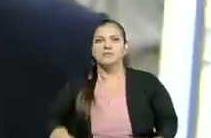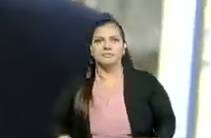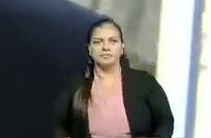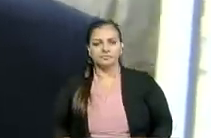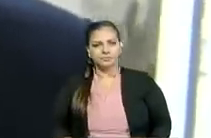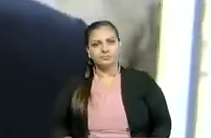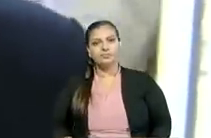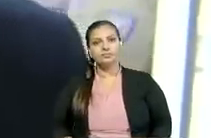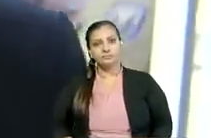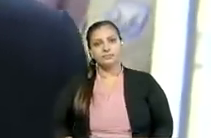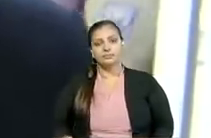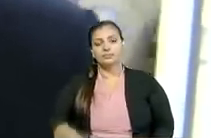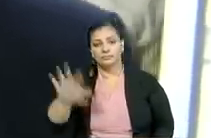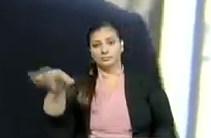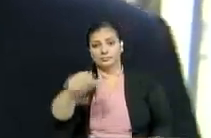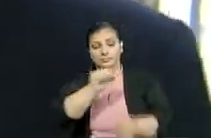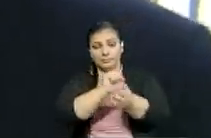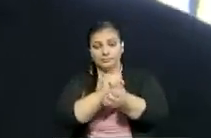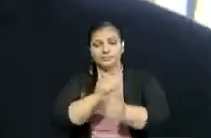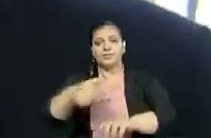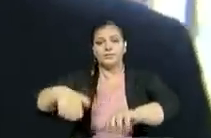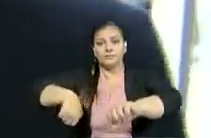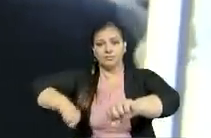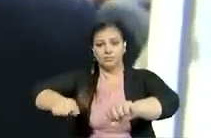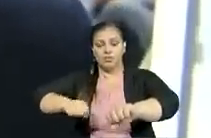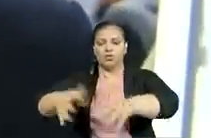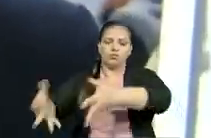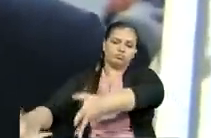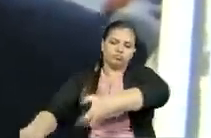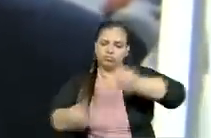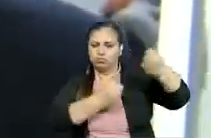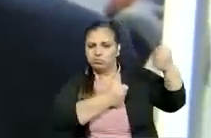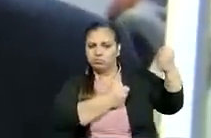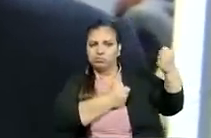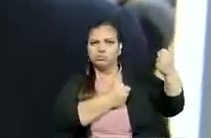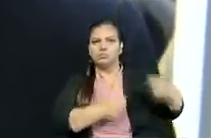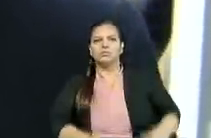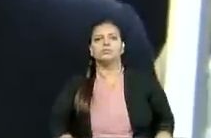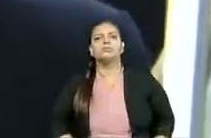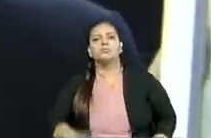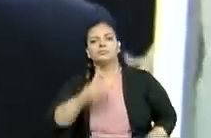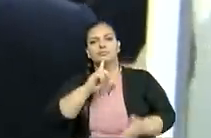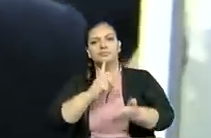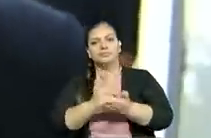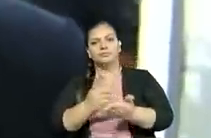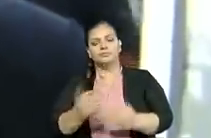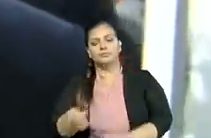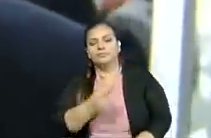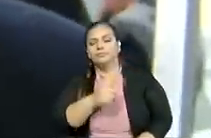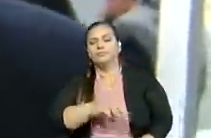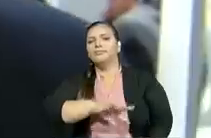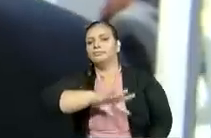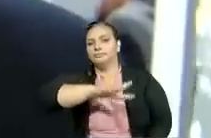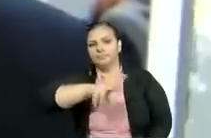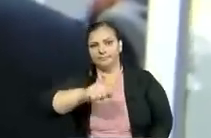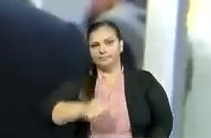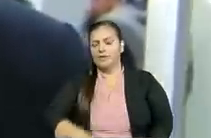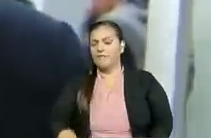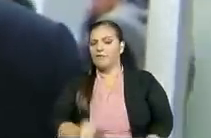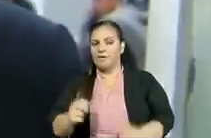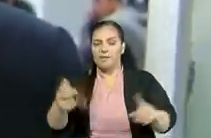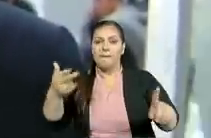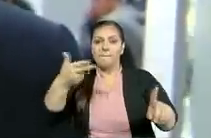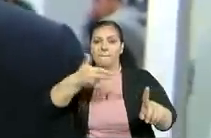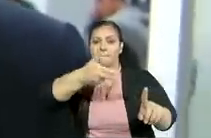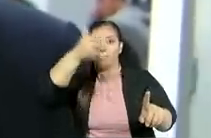con la que se habrían movilizado está retenida. Estos dos hechos delictivos que se han suscitado el día de hoy en la ciudad de Guayaquil apuntan a un delito de